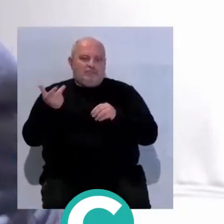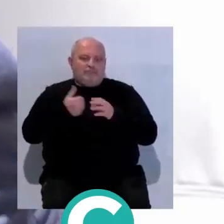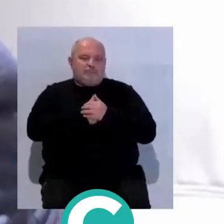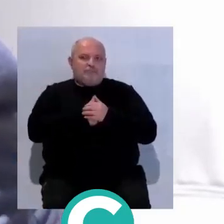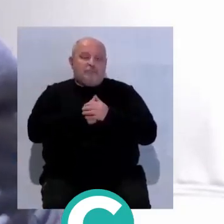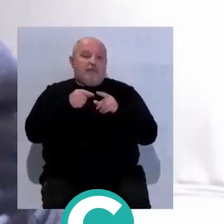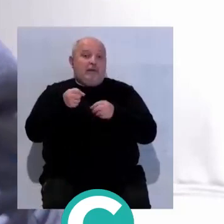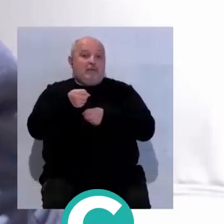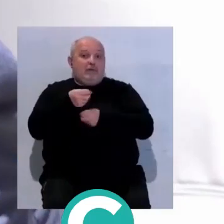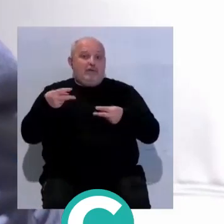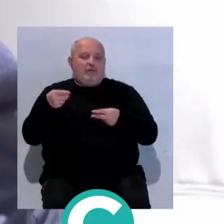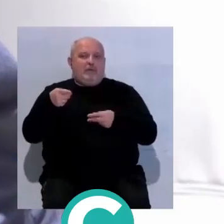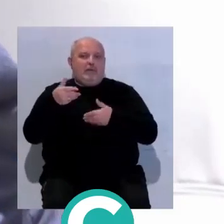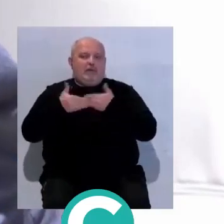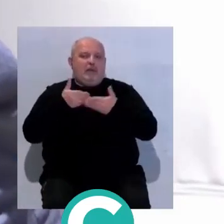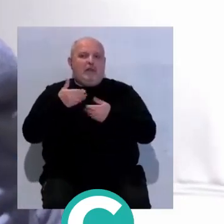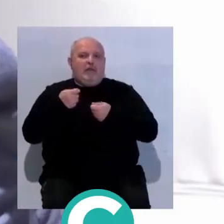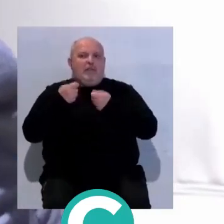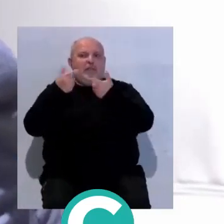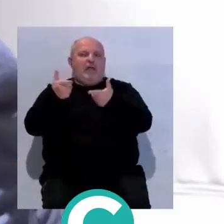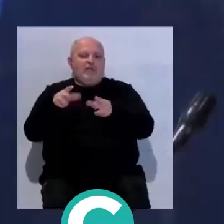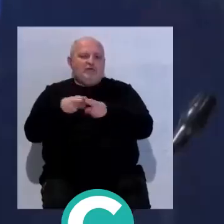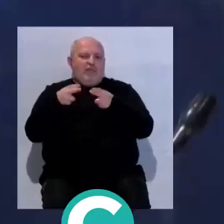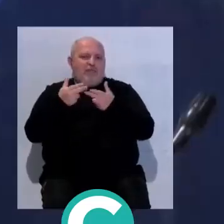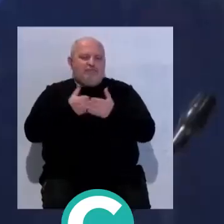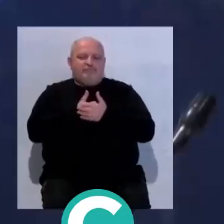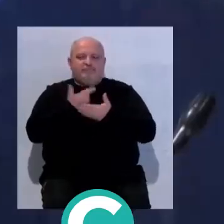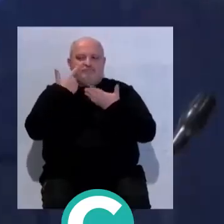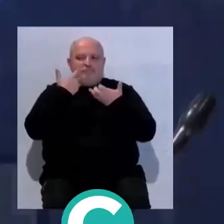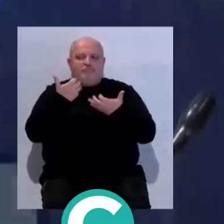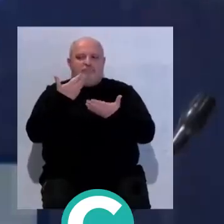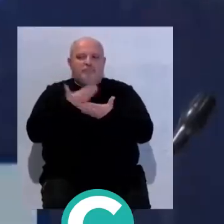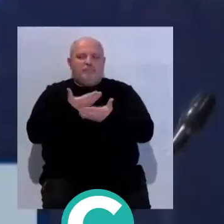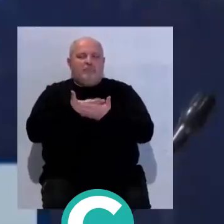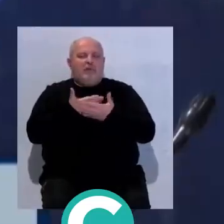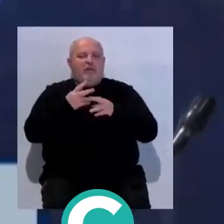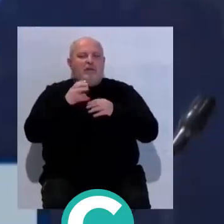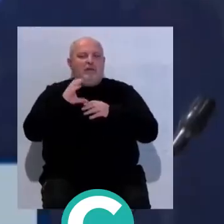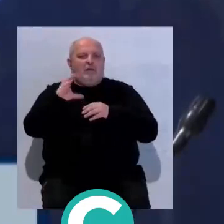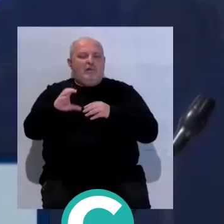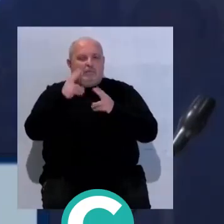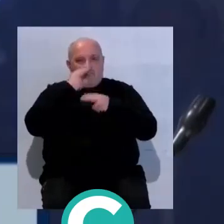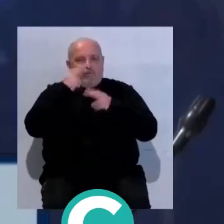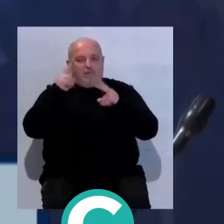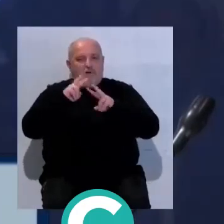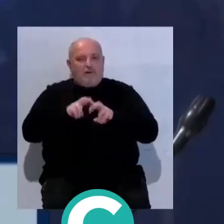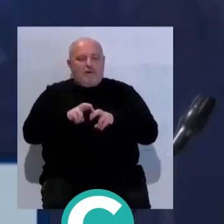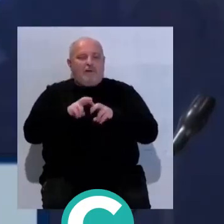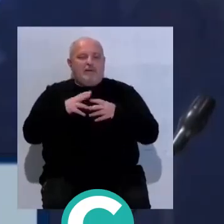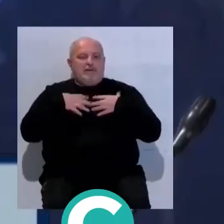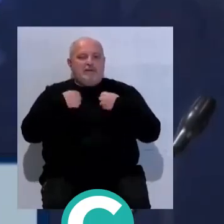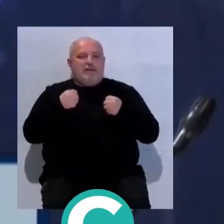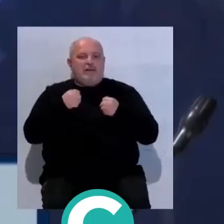Y ese resultado por lo que se está haciendo es devolverlo a la sociedad. Pone de manifiesto cómo la inversión pública en investigación y